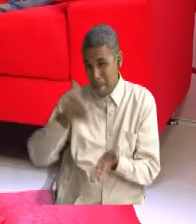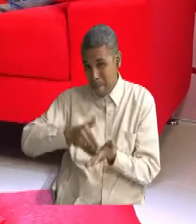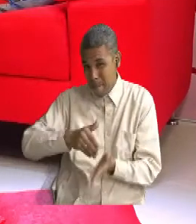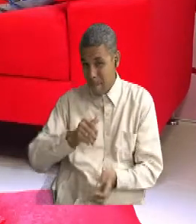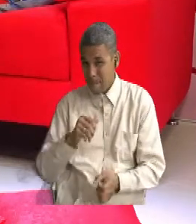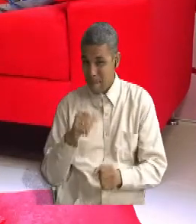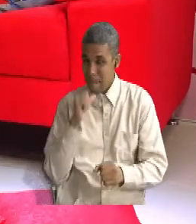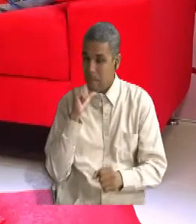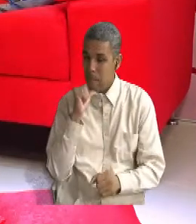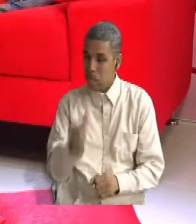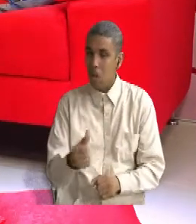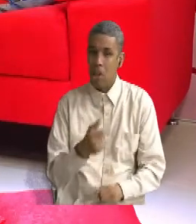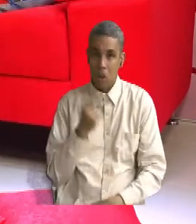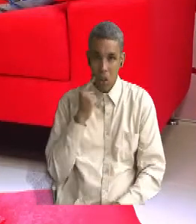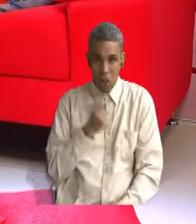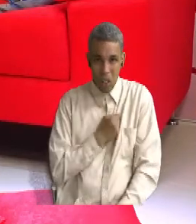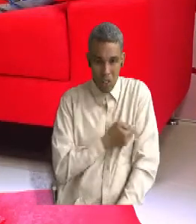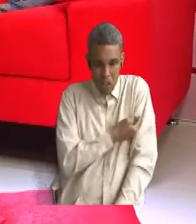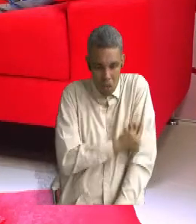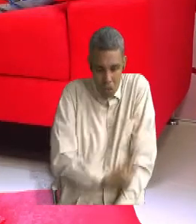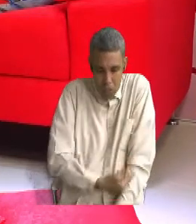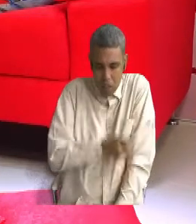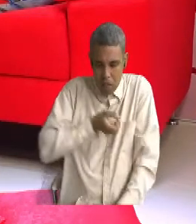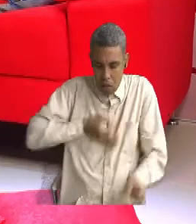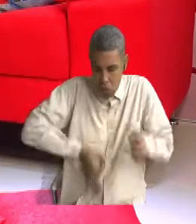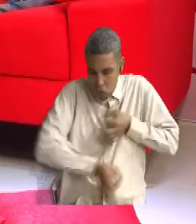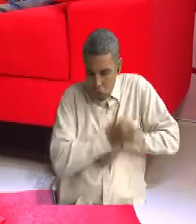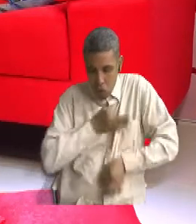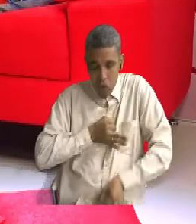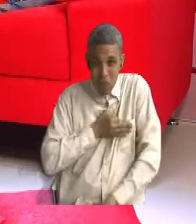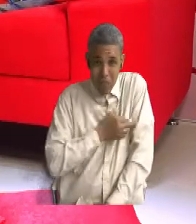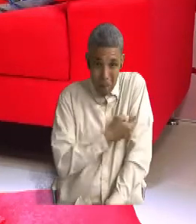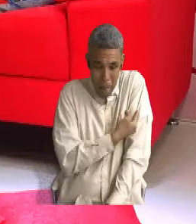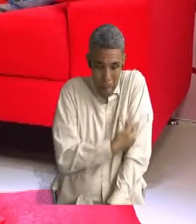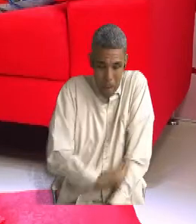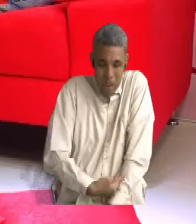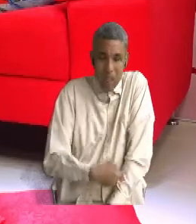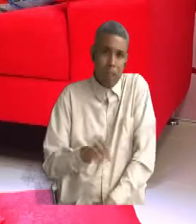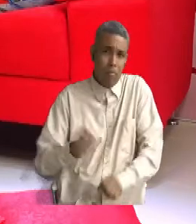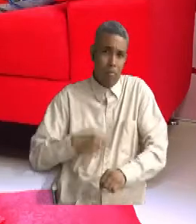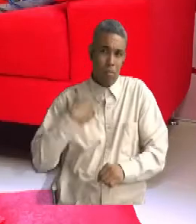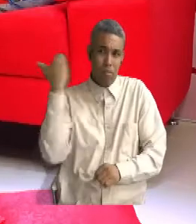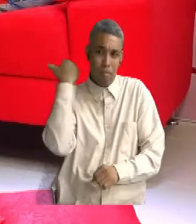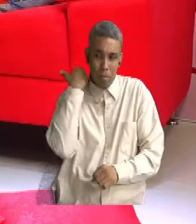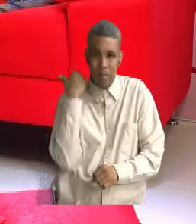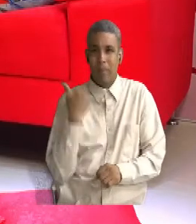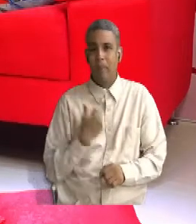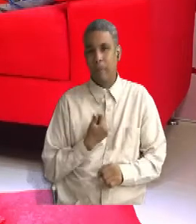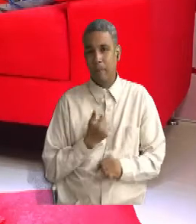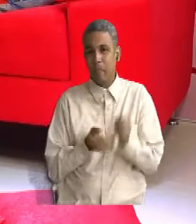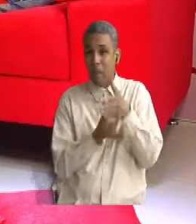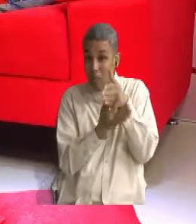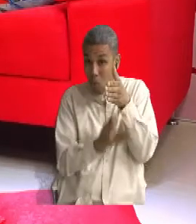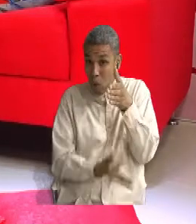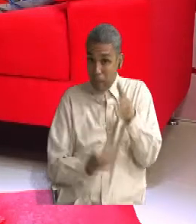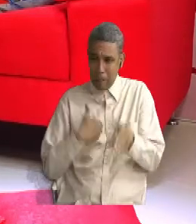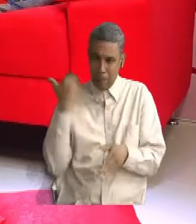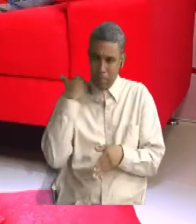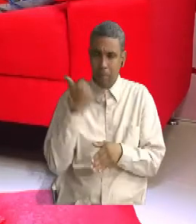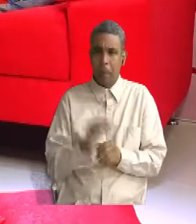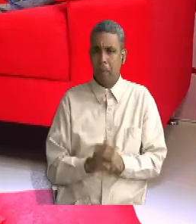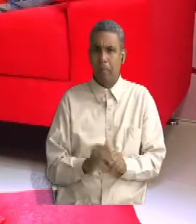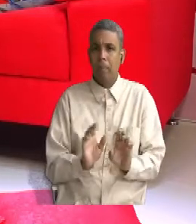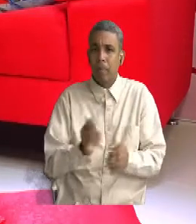pronto son diferencias muy pequeñas, no, listo, yo me como las papas, pero estas papas no son refritas, yo me como la salsa, pero esta salsa no tiene